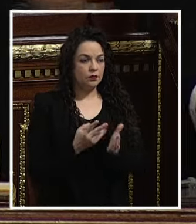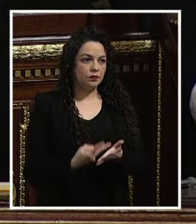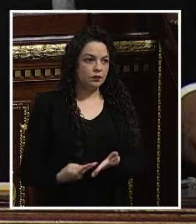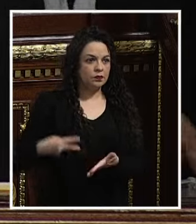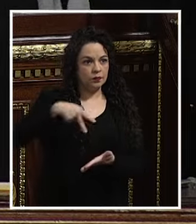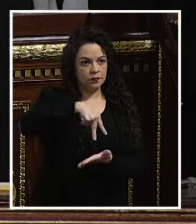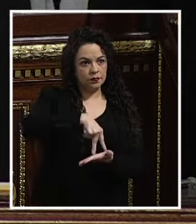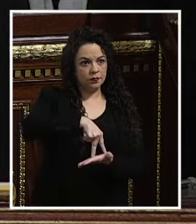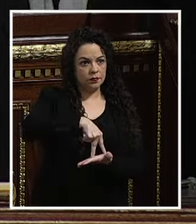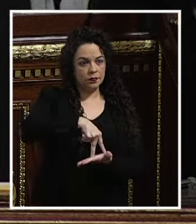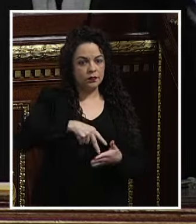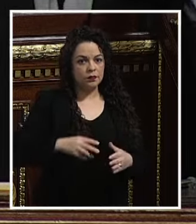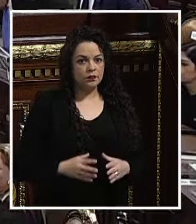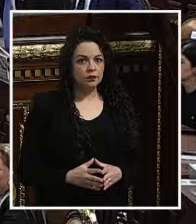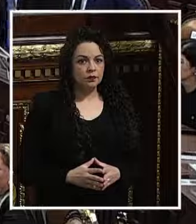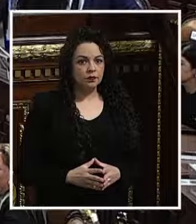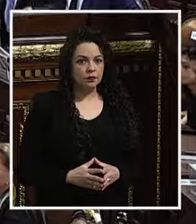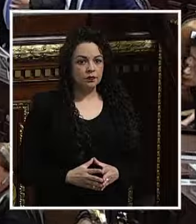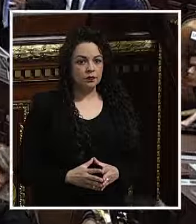pie.